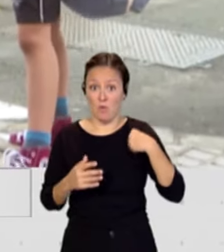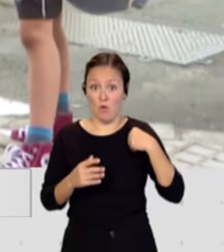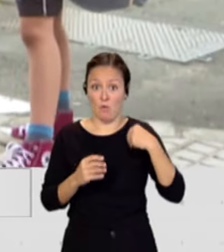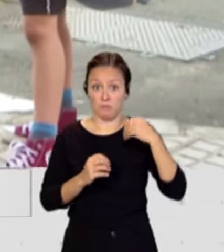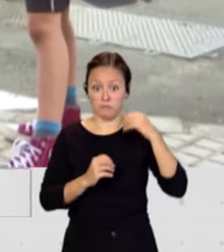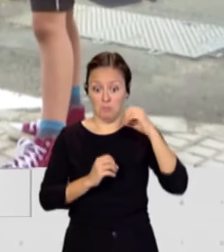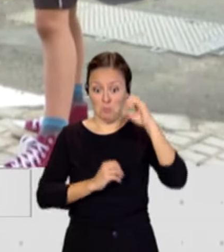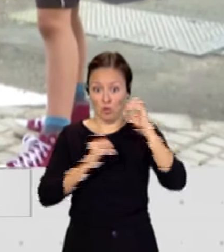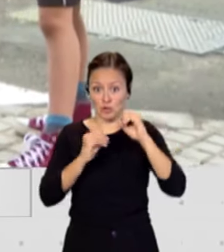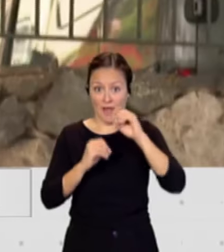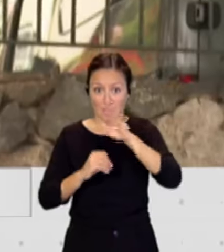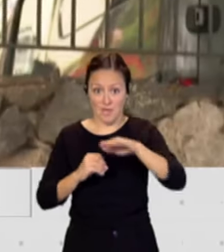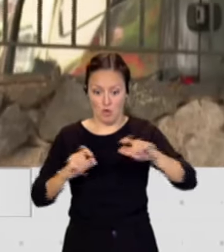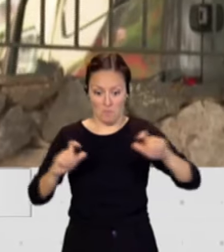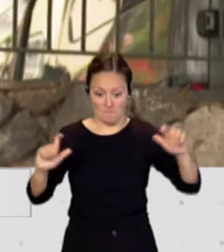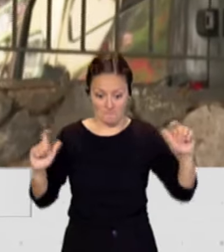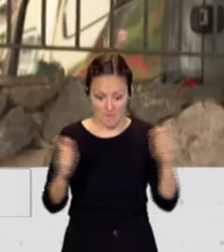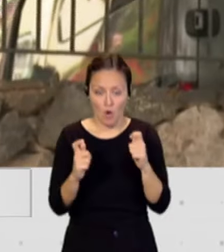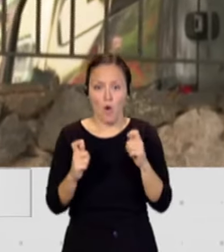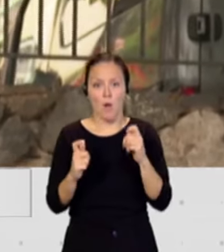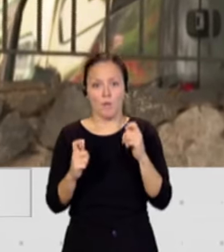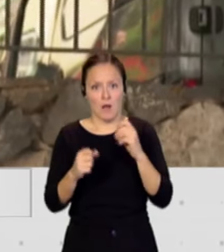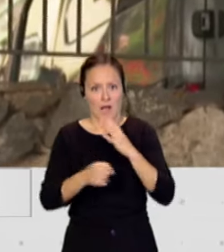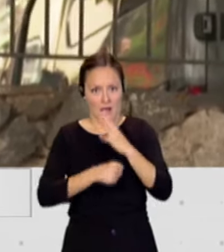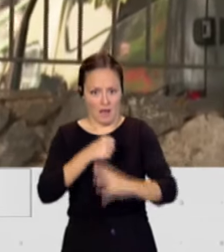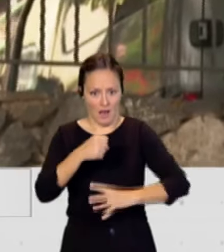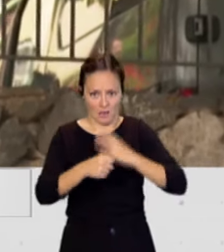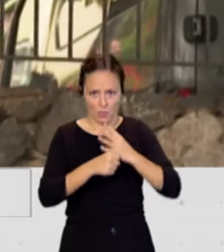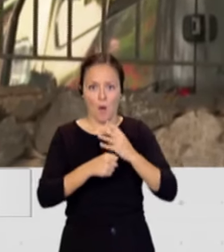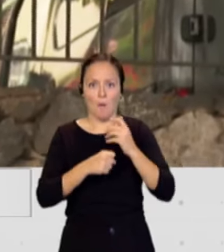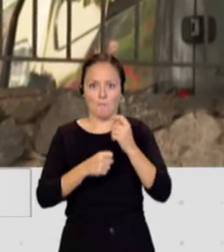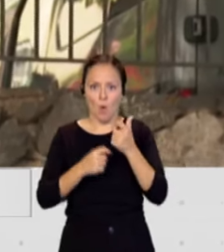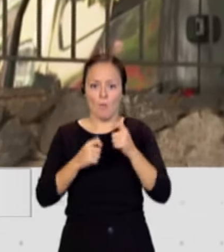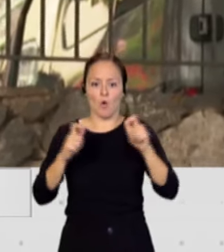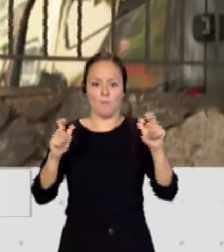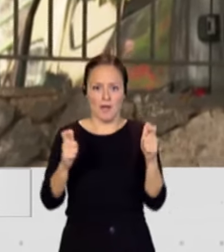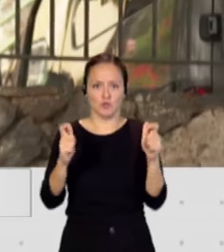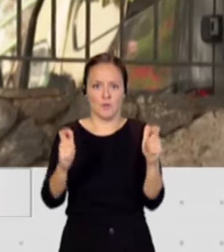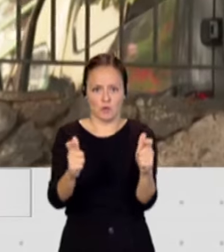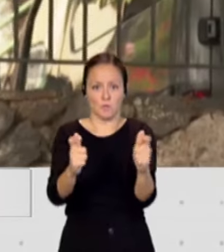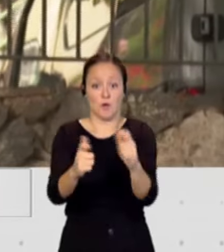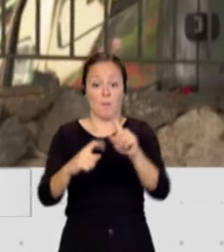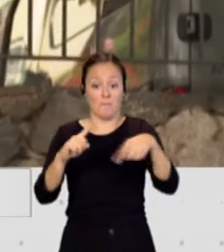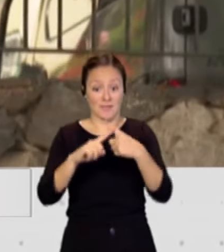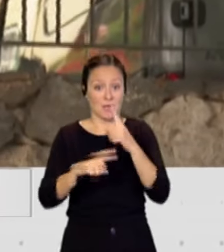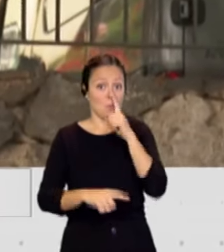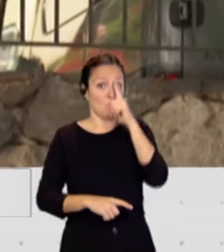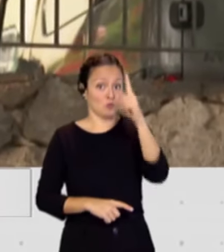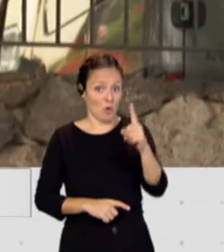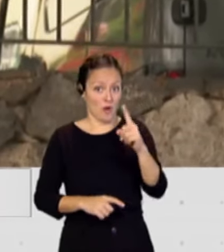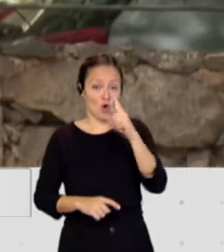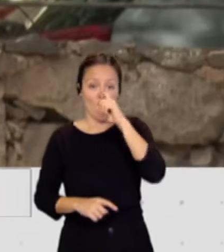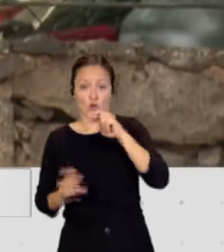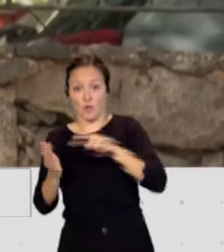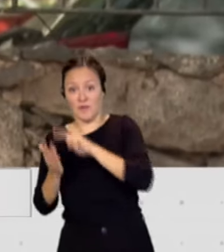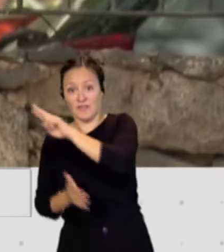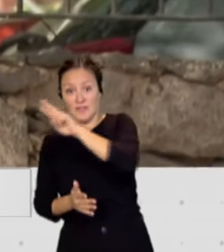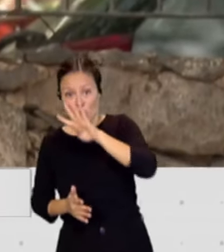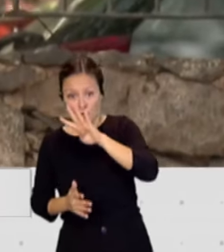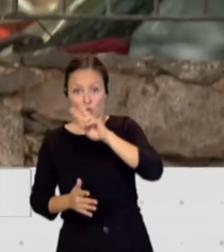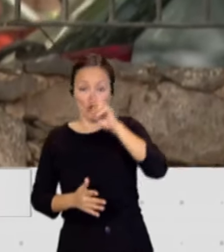progresiva durante toda la legislatura y además en este en el próximo curso escolar 2024-2025 llegar